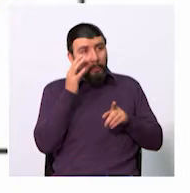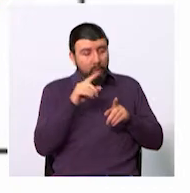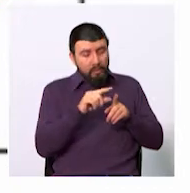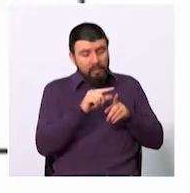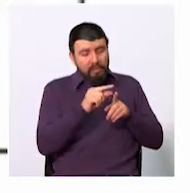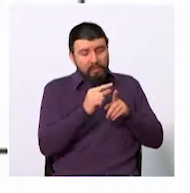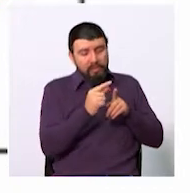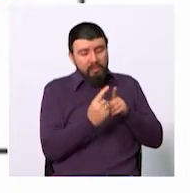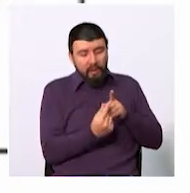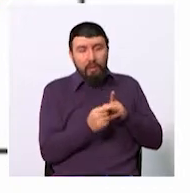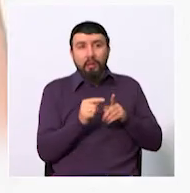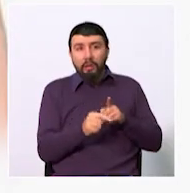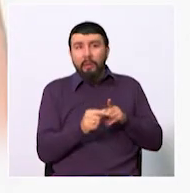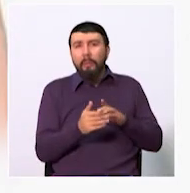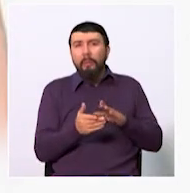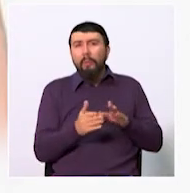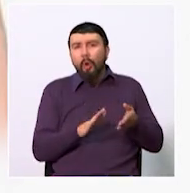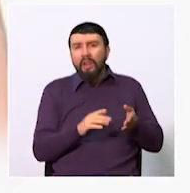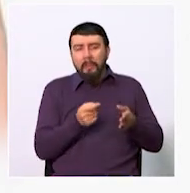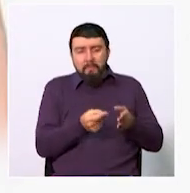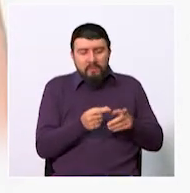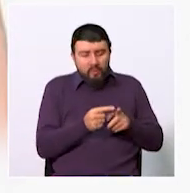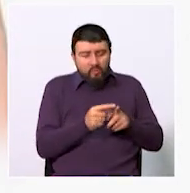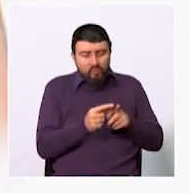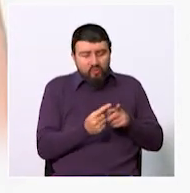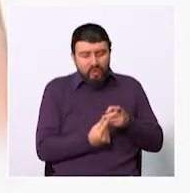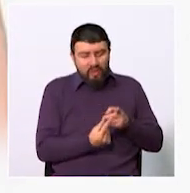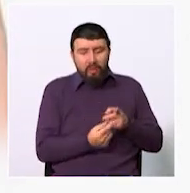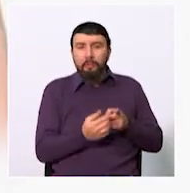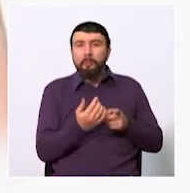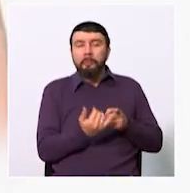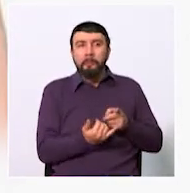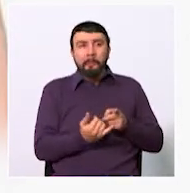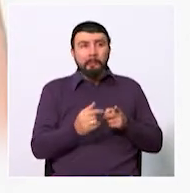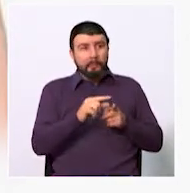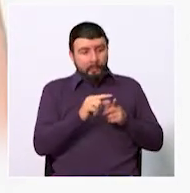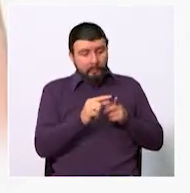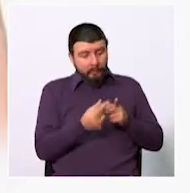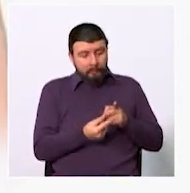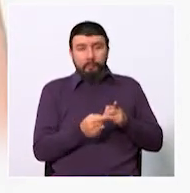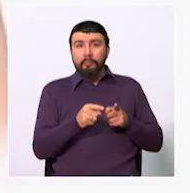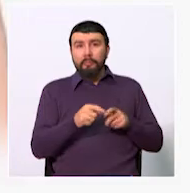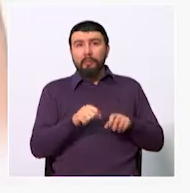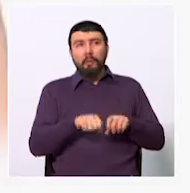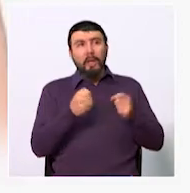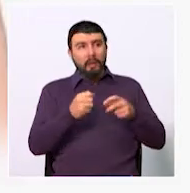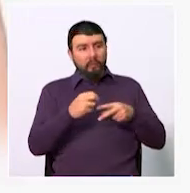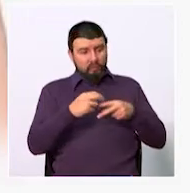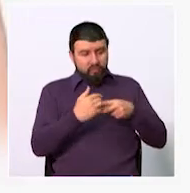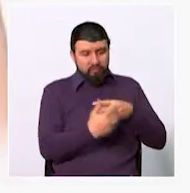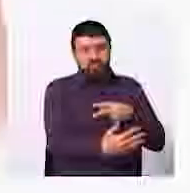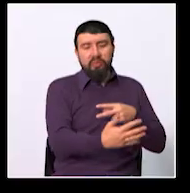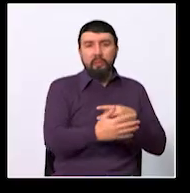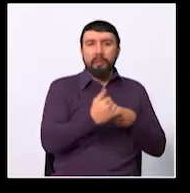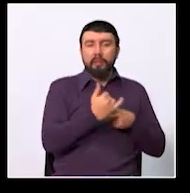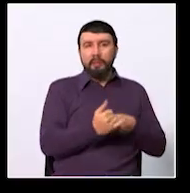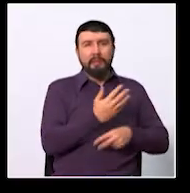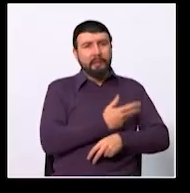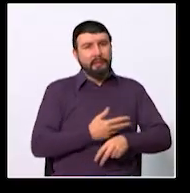torcerse se muere y al morirse se rompe el intestino y sangra